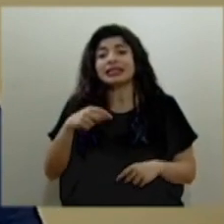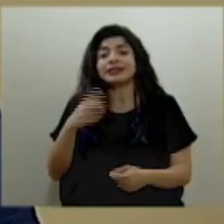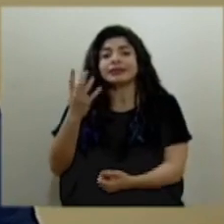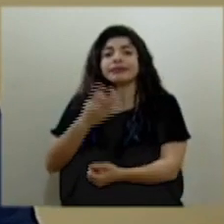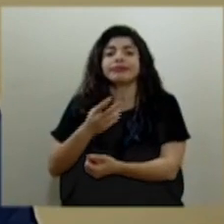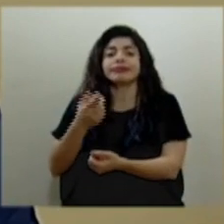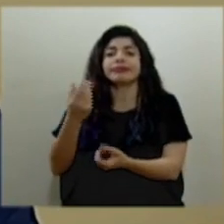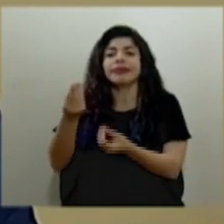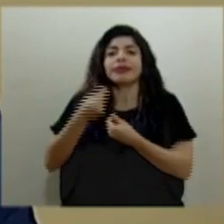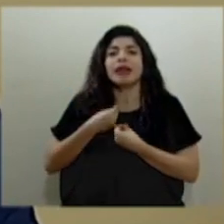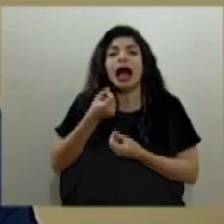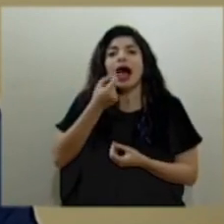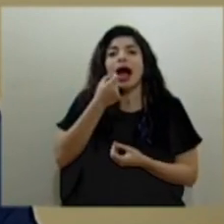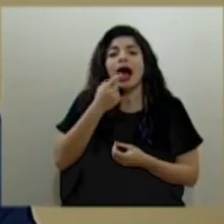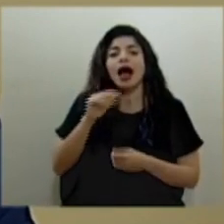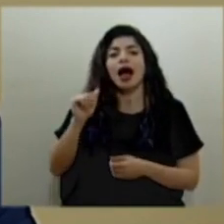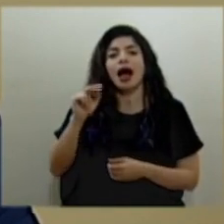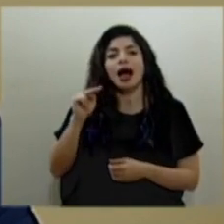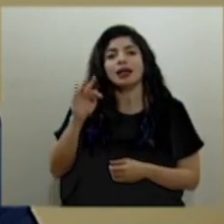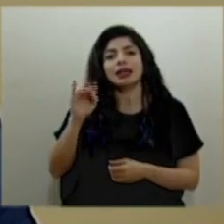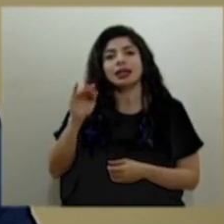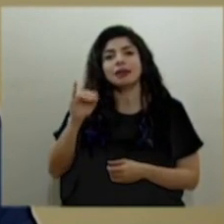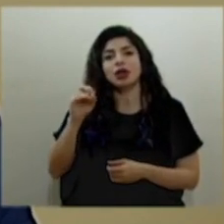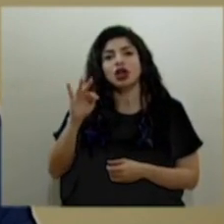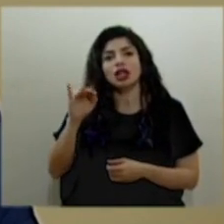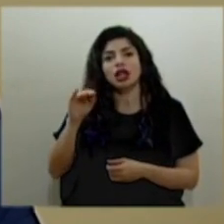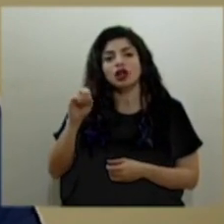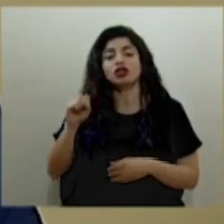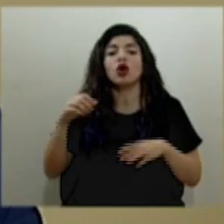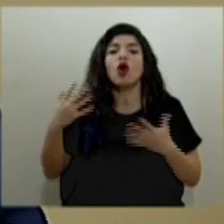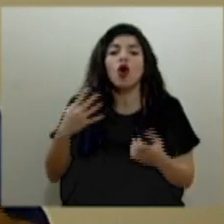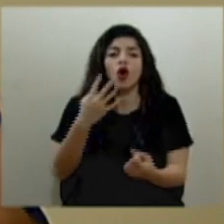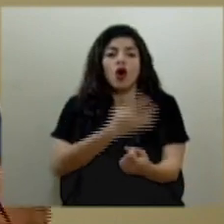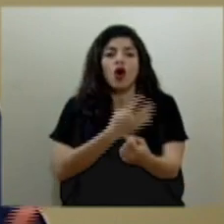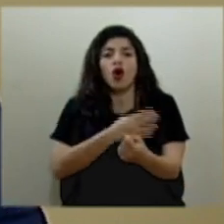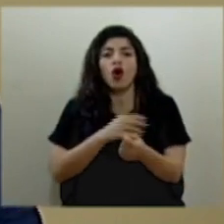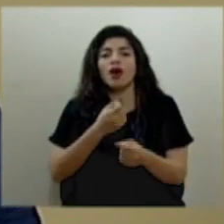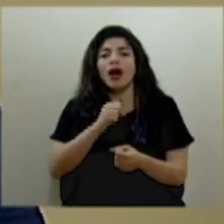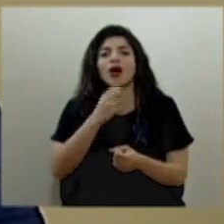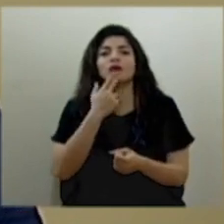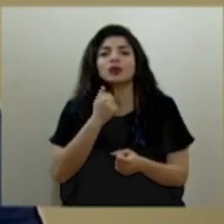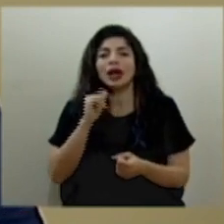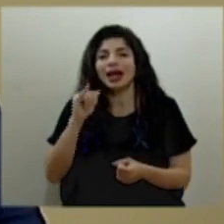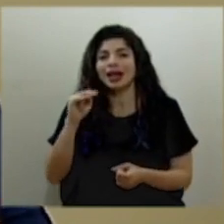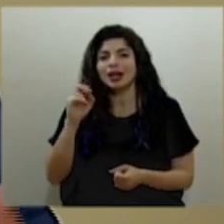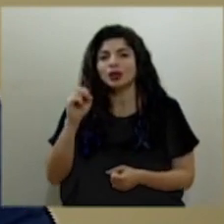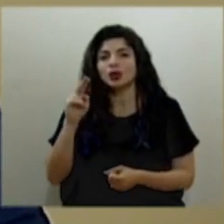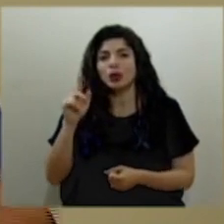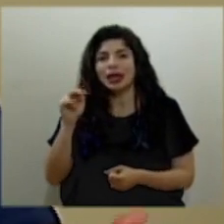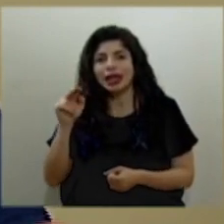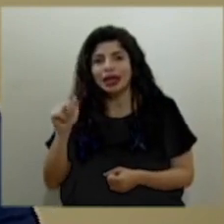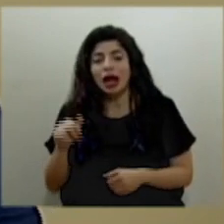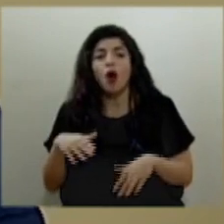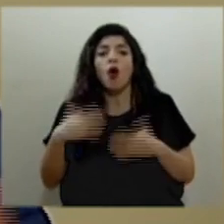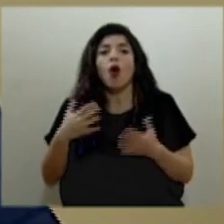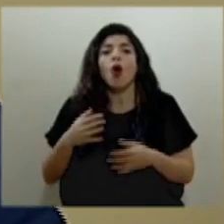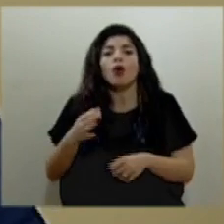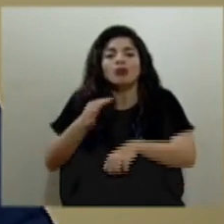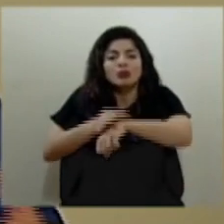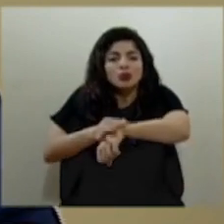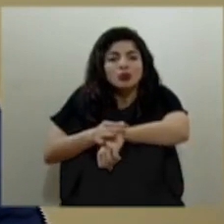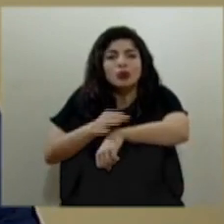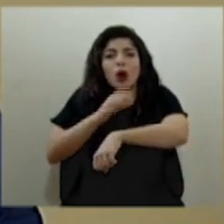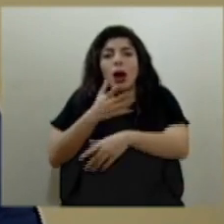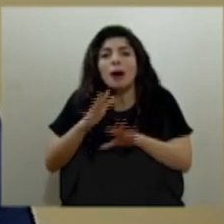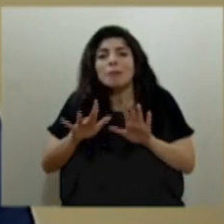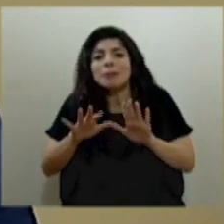antibióticos, o pacientes que requieran completar un esquema de insulina, o pacientes que requieran, por ejemplo, cuidados de una úlcera en los